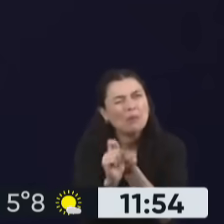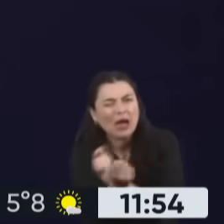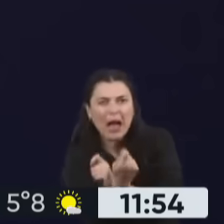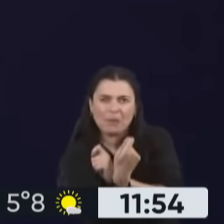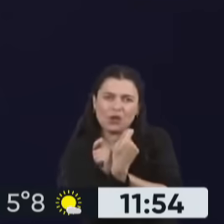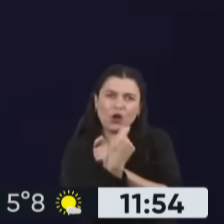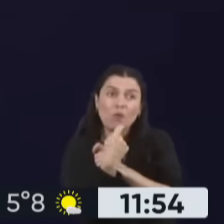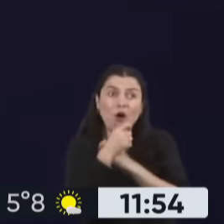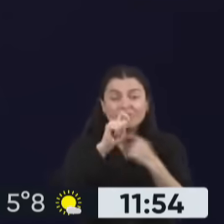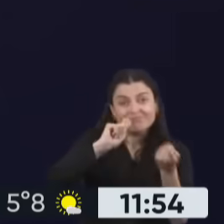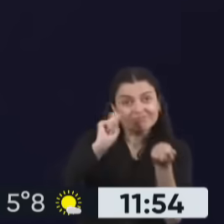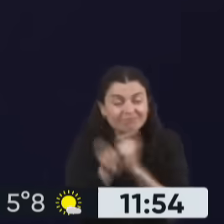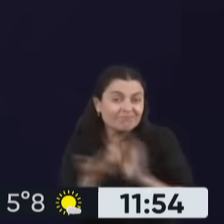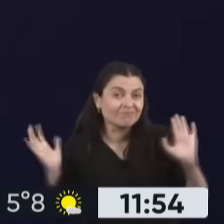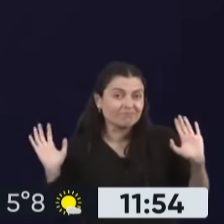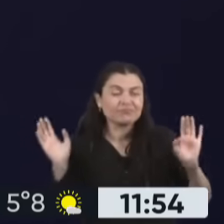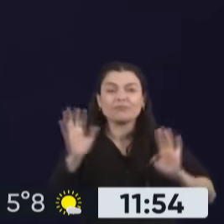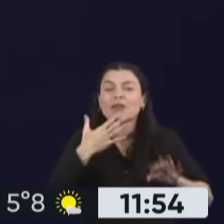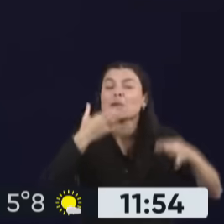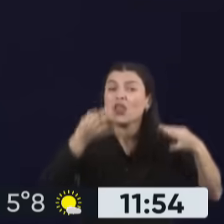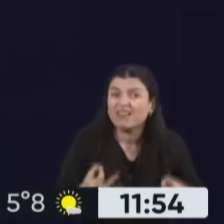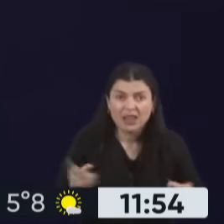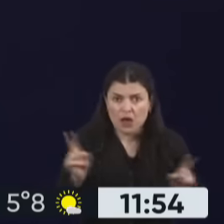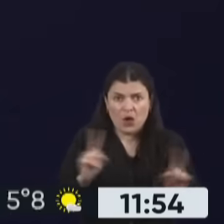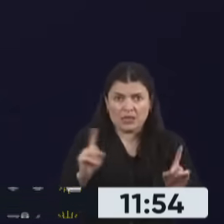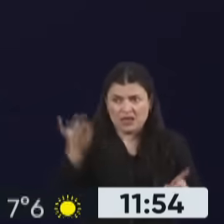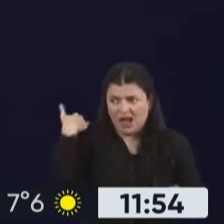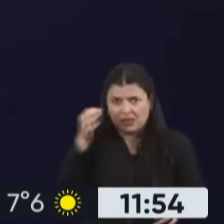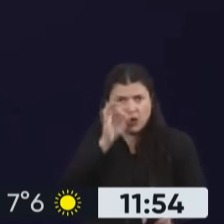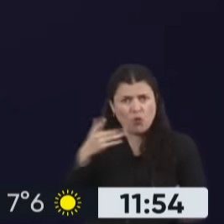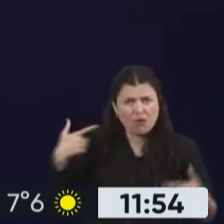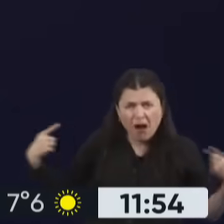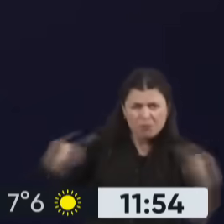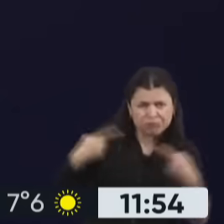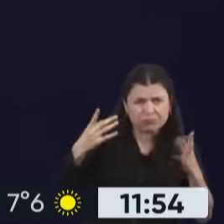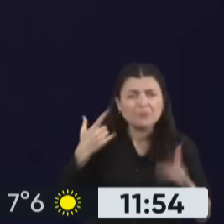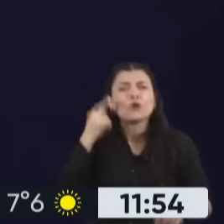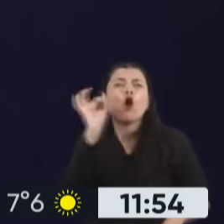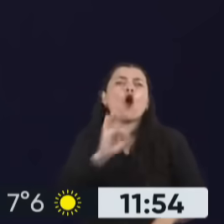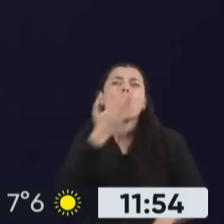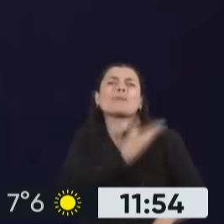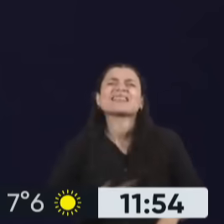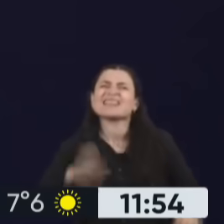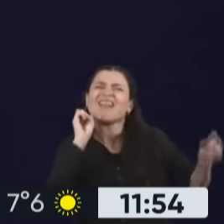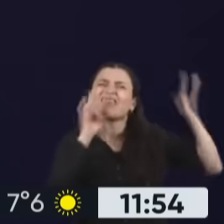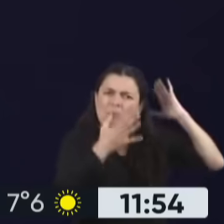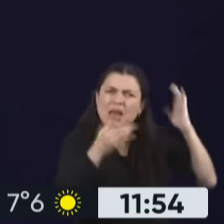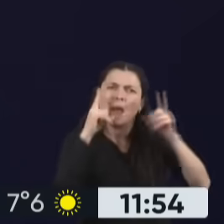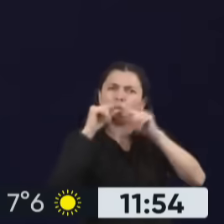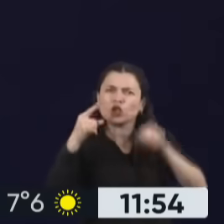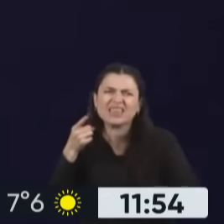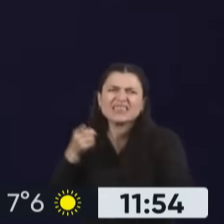opinión agarrada de cuestiones que no sucedieron. Lo que el presidente criticaba era